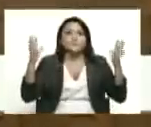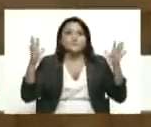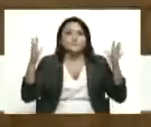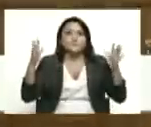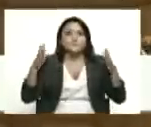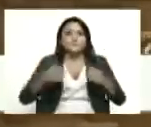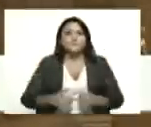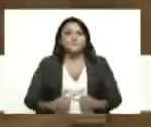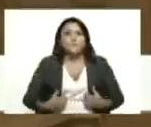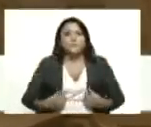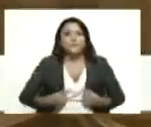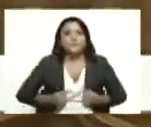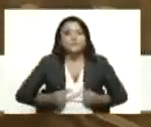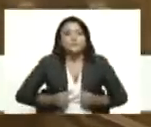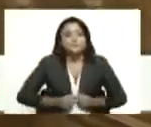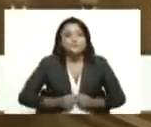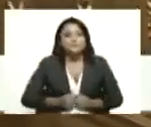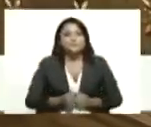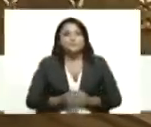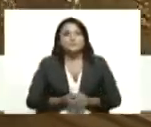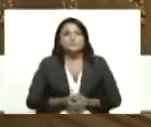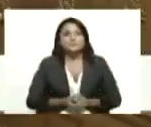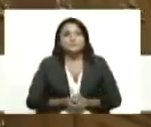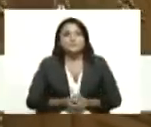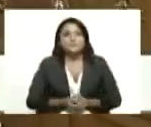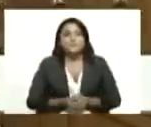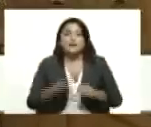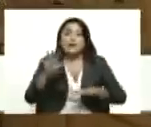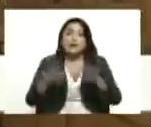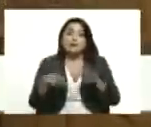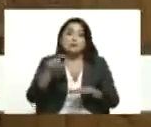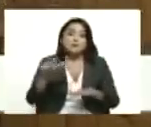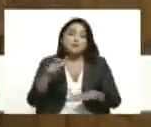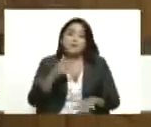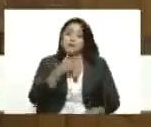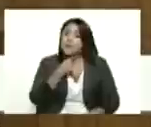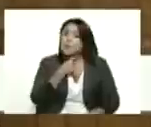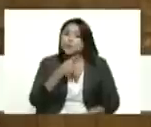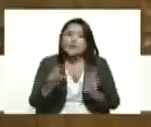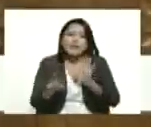pudiera haber alguien que no le guste esta ley,